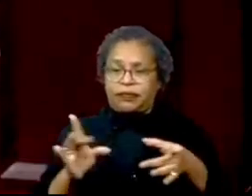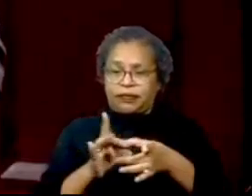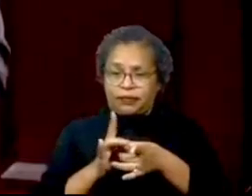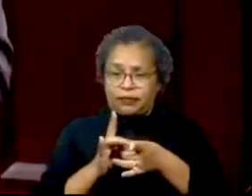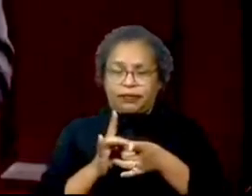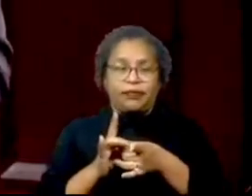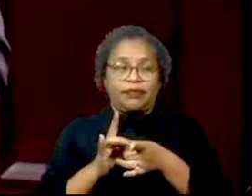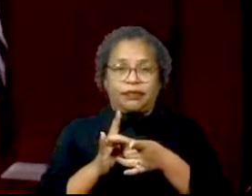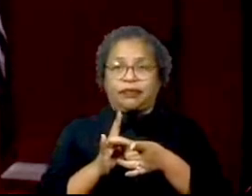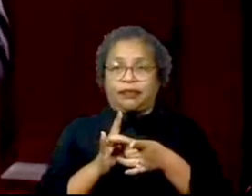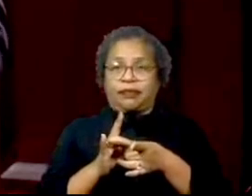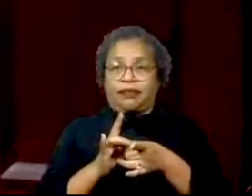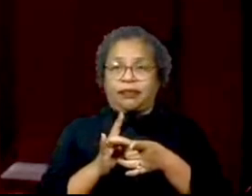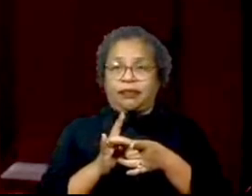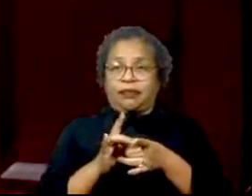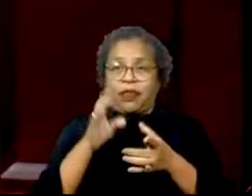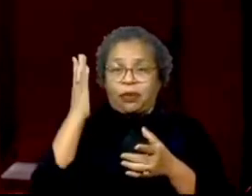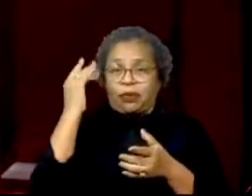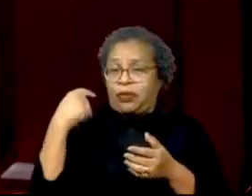no está dentro del objeto